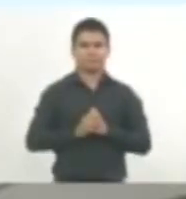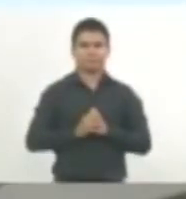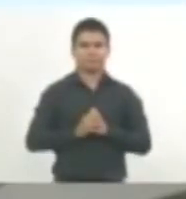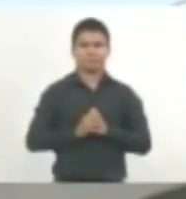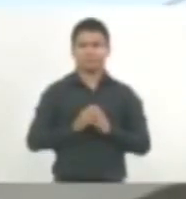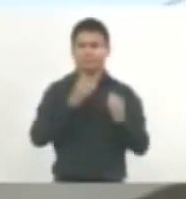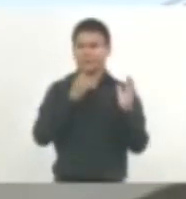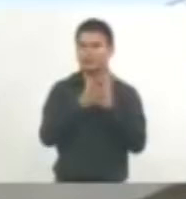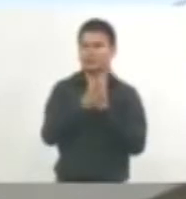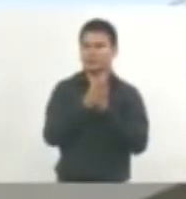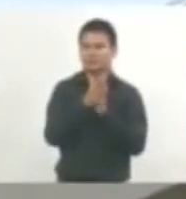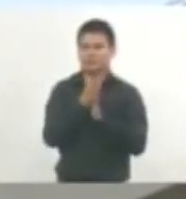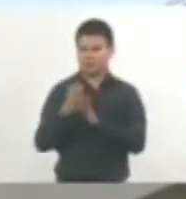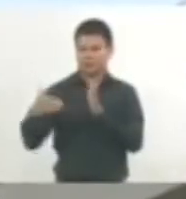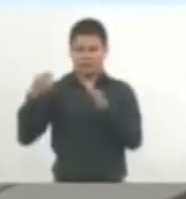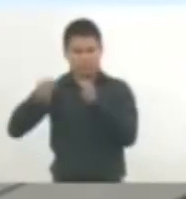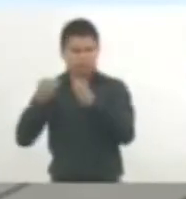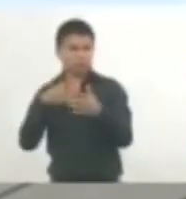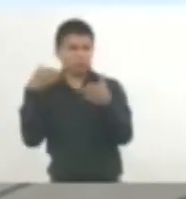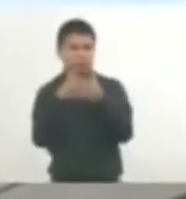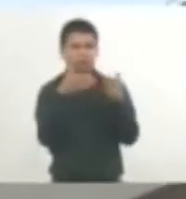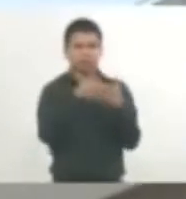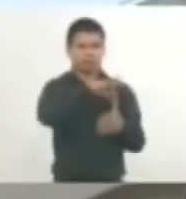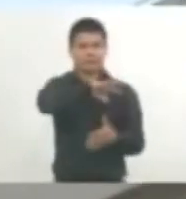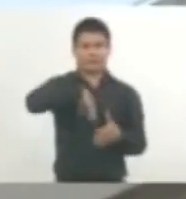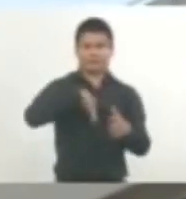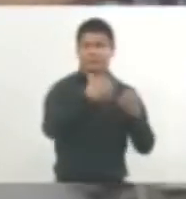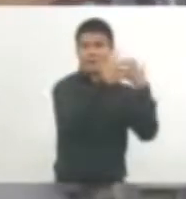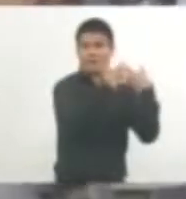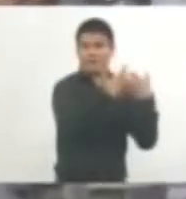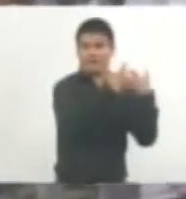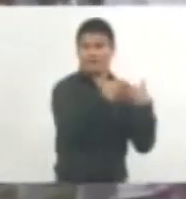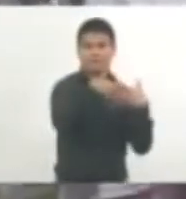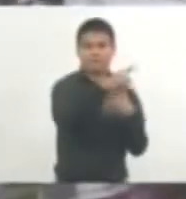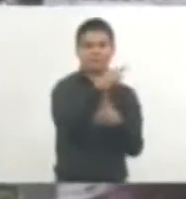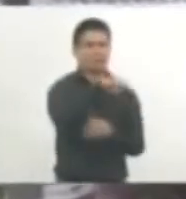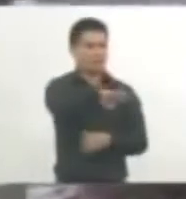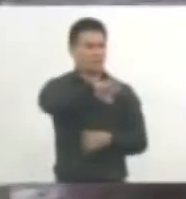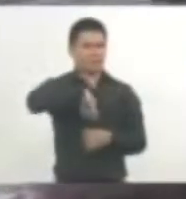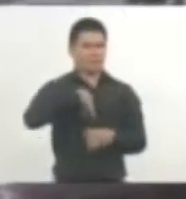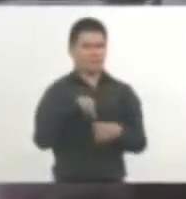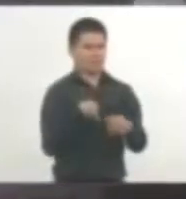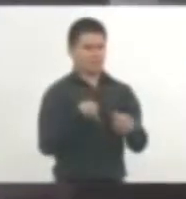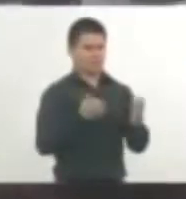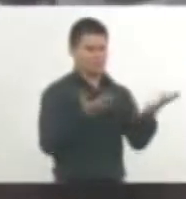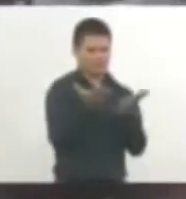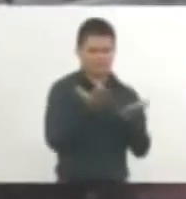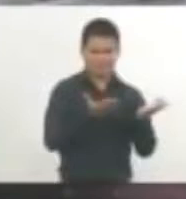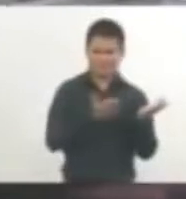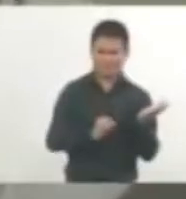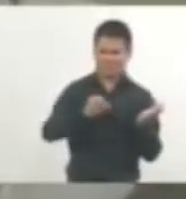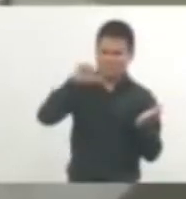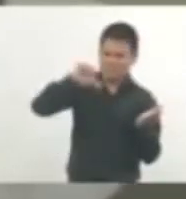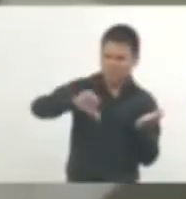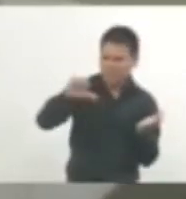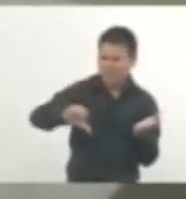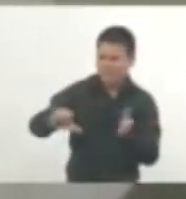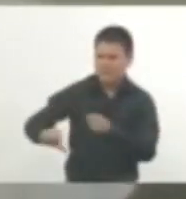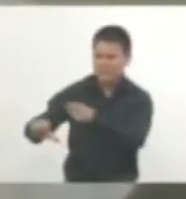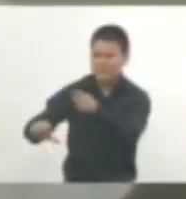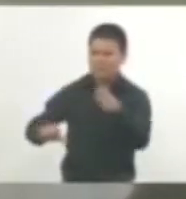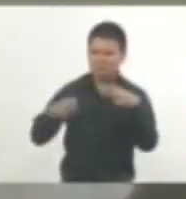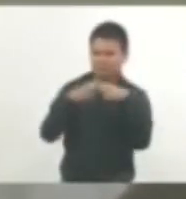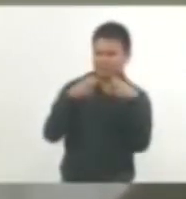realizar una contrademanda a la multinacional española por todos los daños causados a la región a causa del mal servicio de energía. Los alcaldes